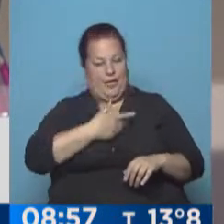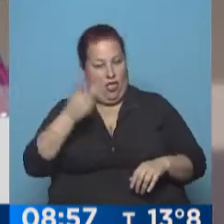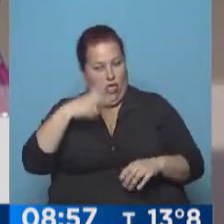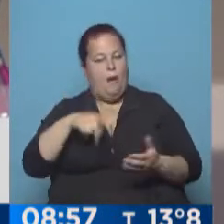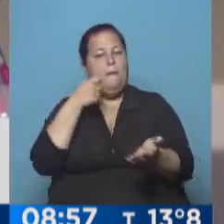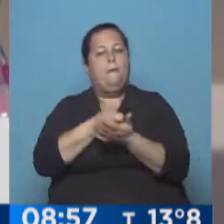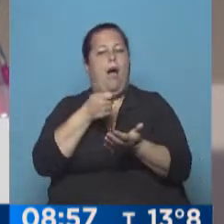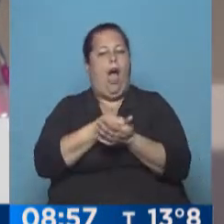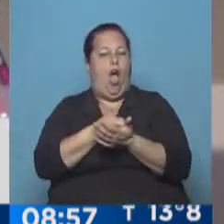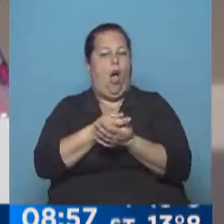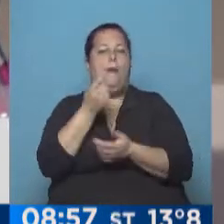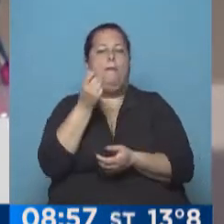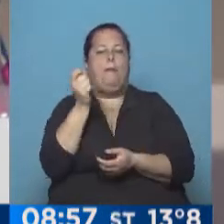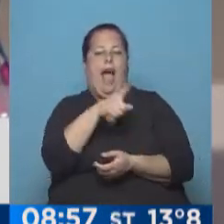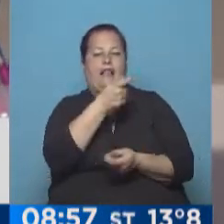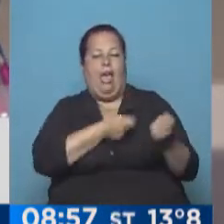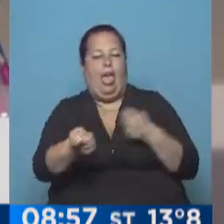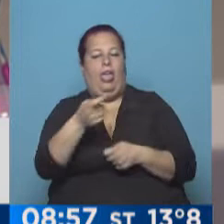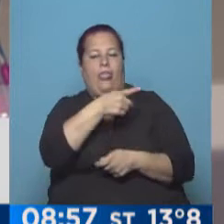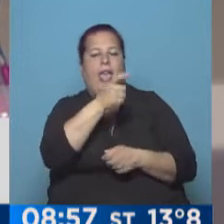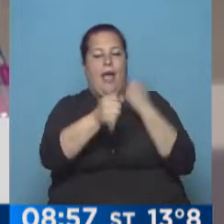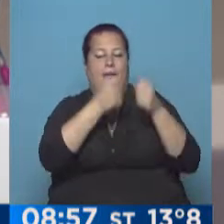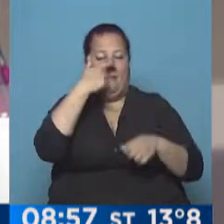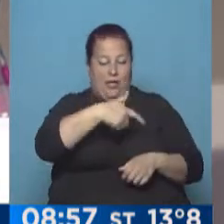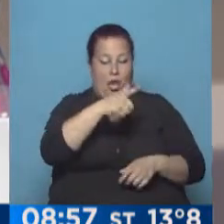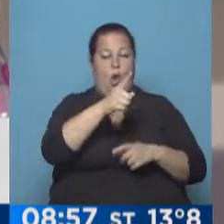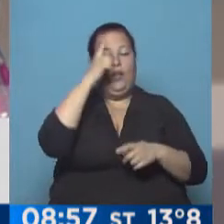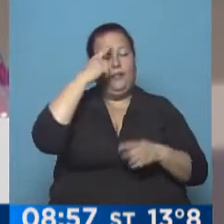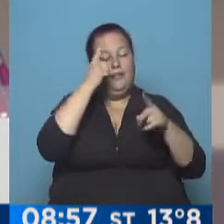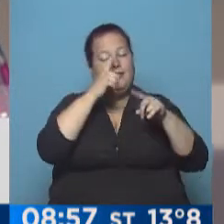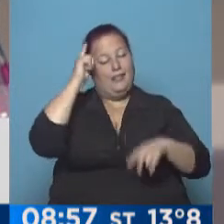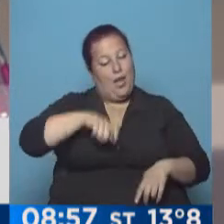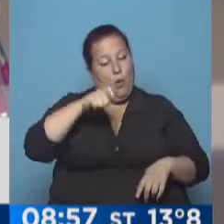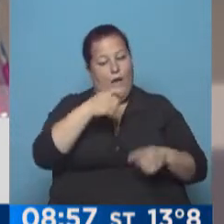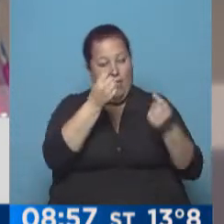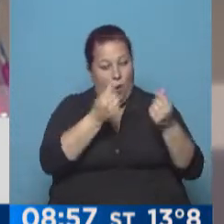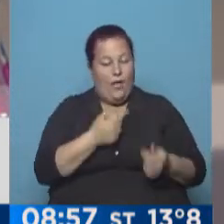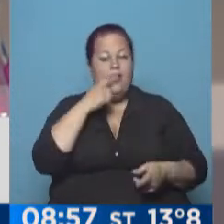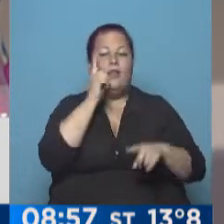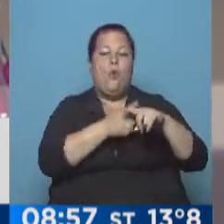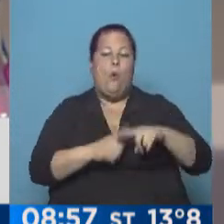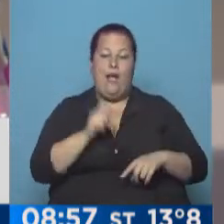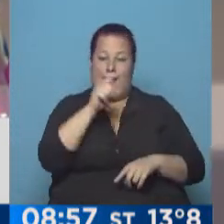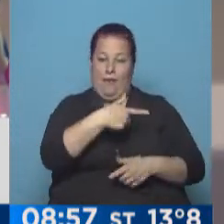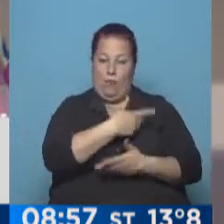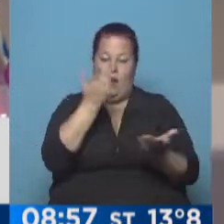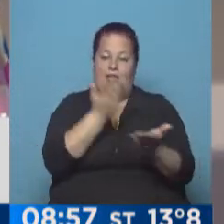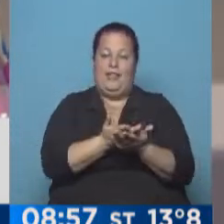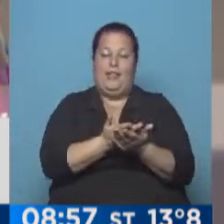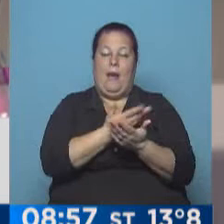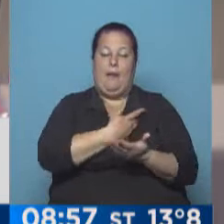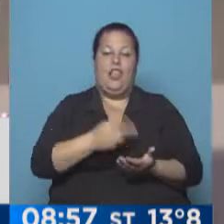fue financiada con dinero desviado de petrobras y el tribunal de cuentas que las cuentas públicas que presentó firma en